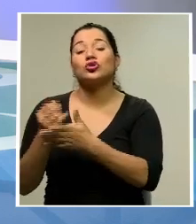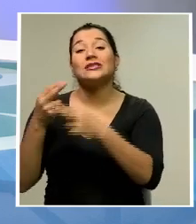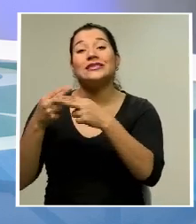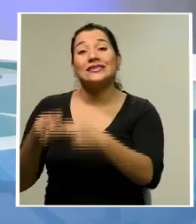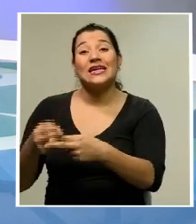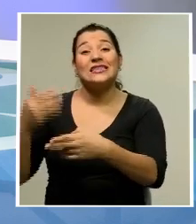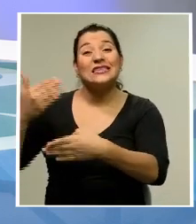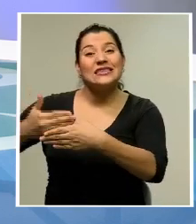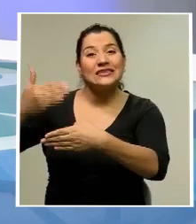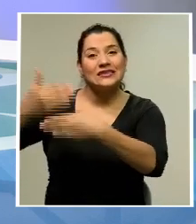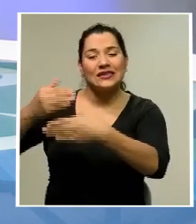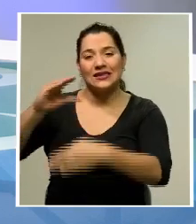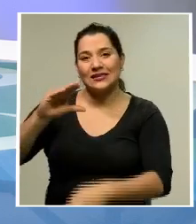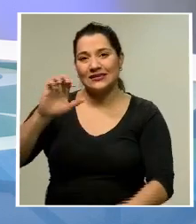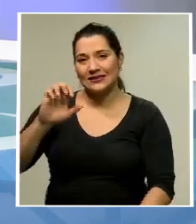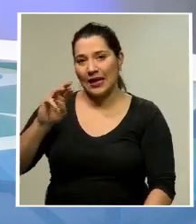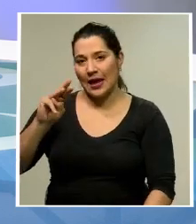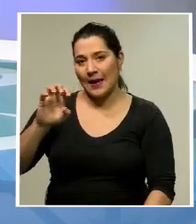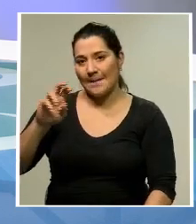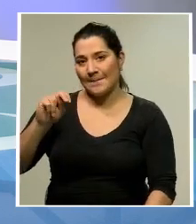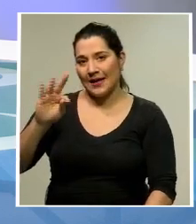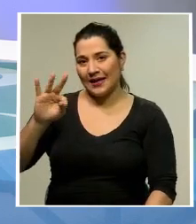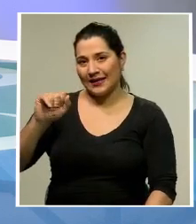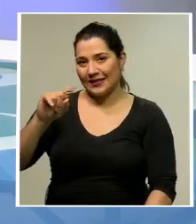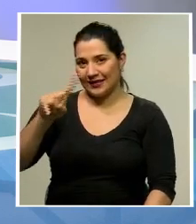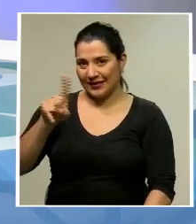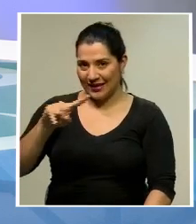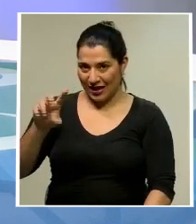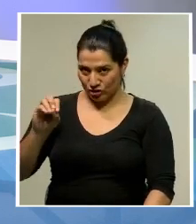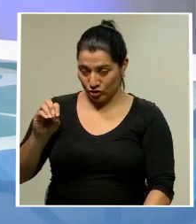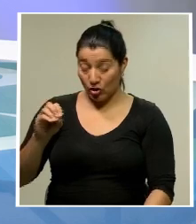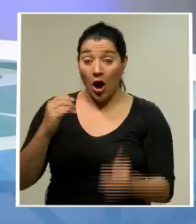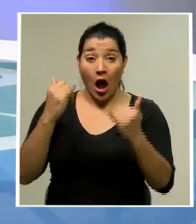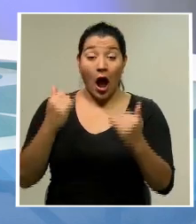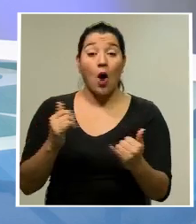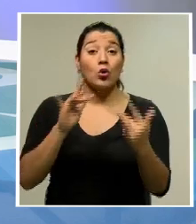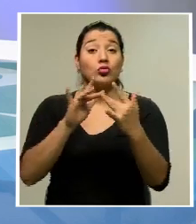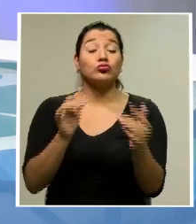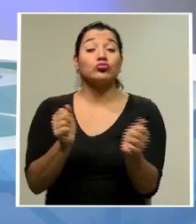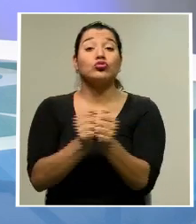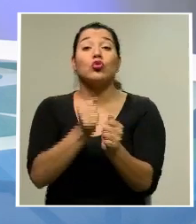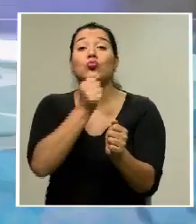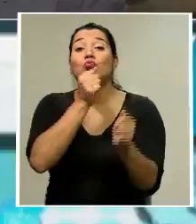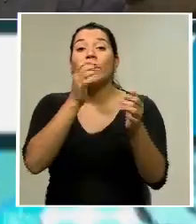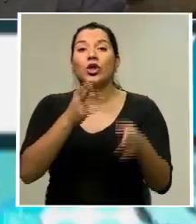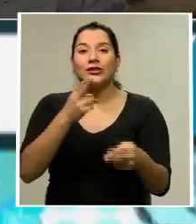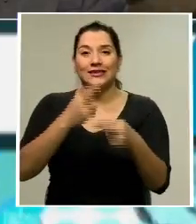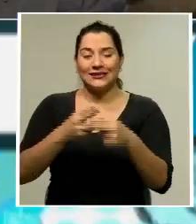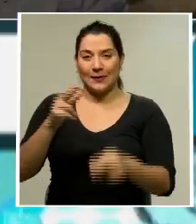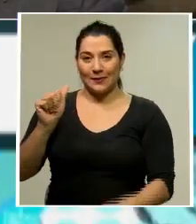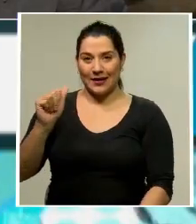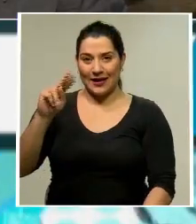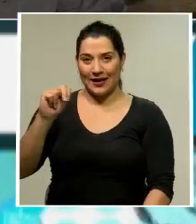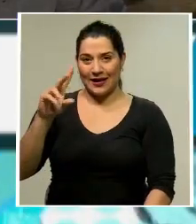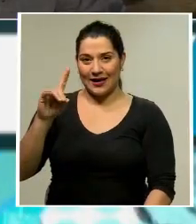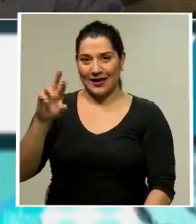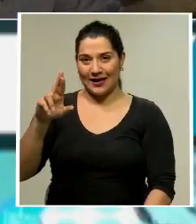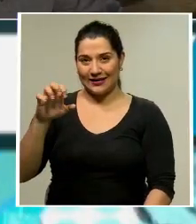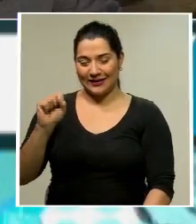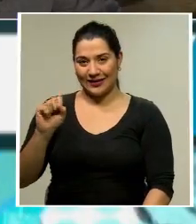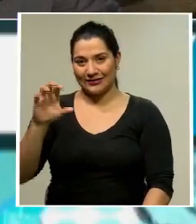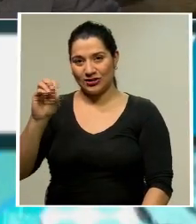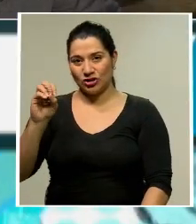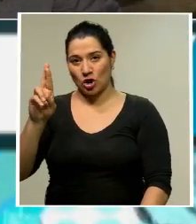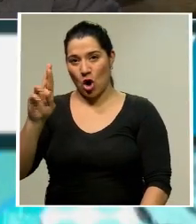Cementazo. Vamos a un pase en vivo con el periodista Andrés Ortiz, quien nos tiene los detalles. Buenas